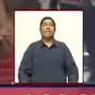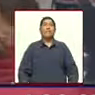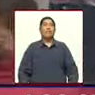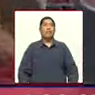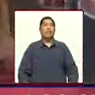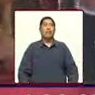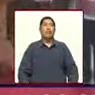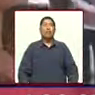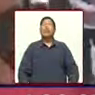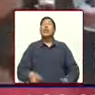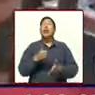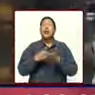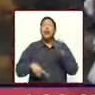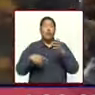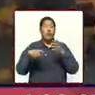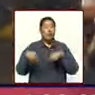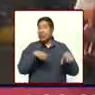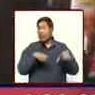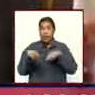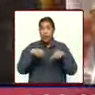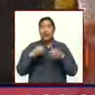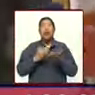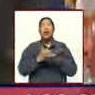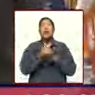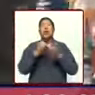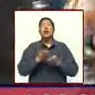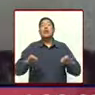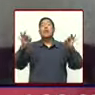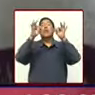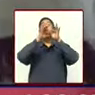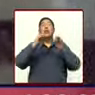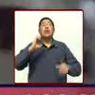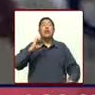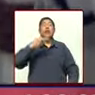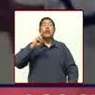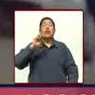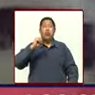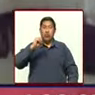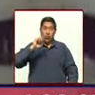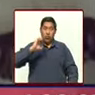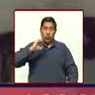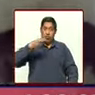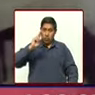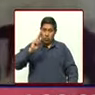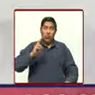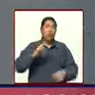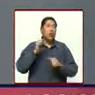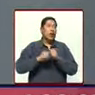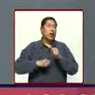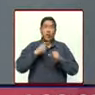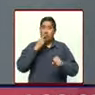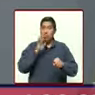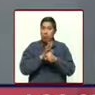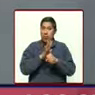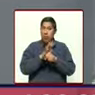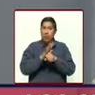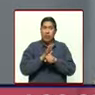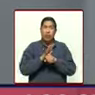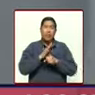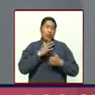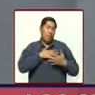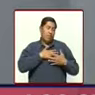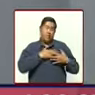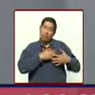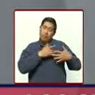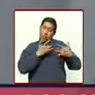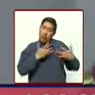Tenemos lo que es la estalla, es una parte importante del Chuncho, ya que esto simboliza que cada promesante lleva en el corazón